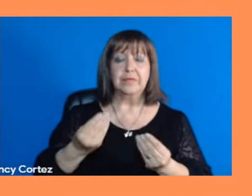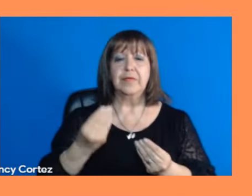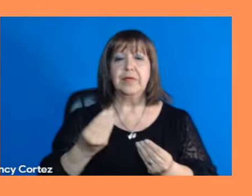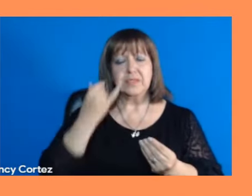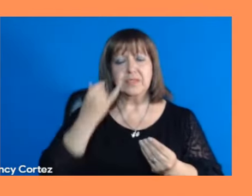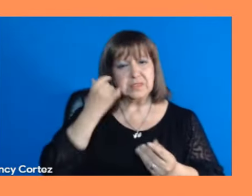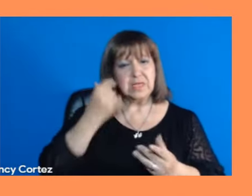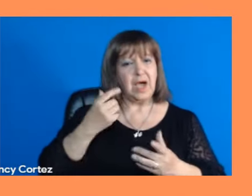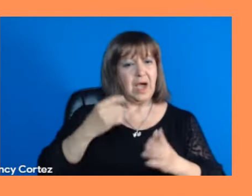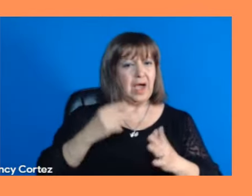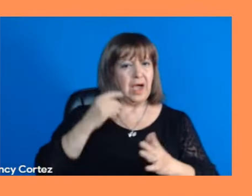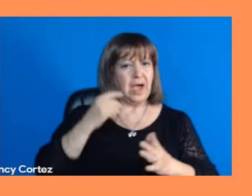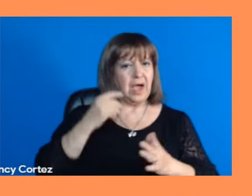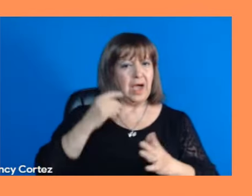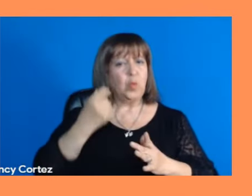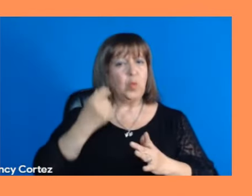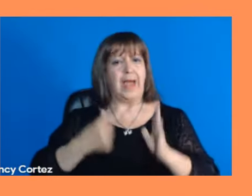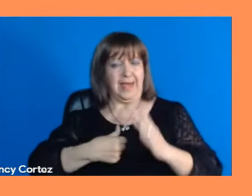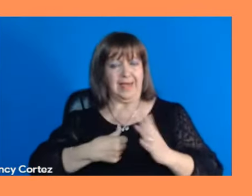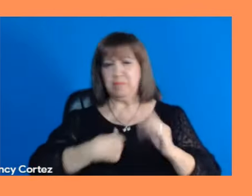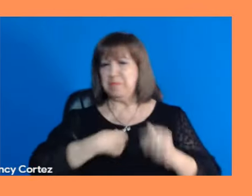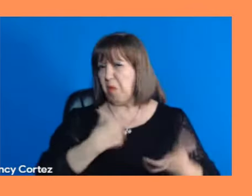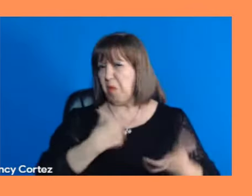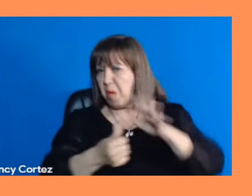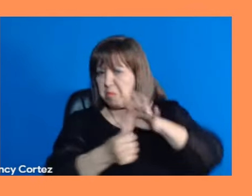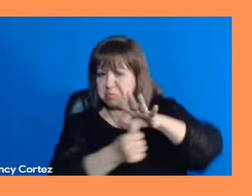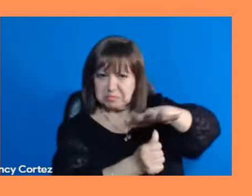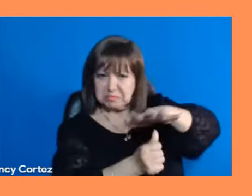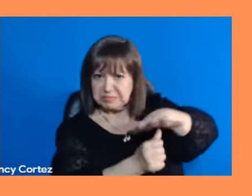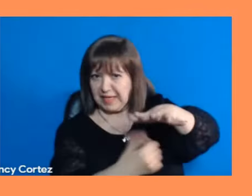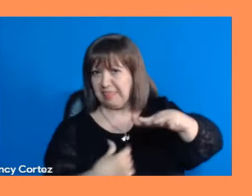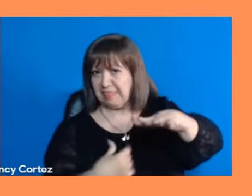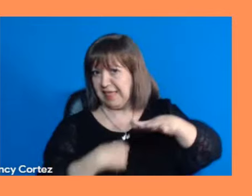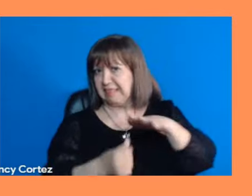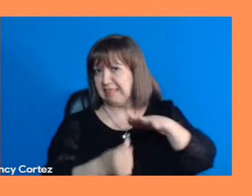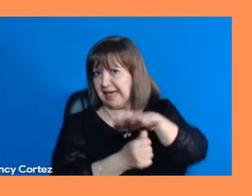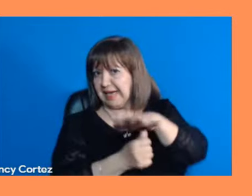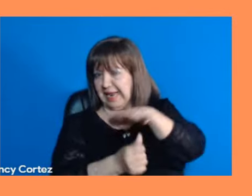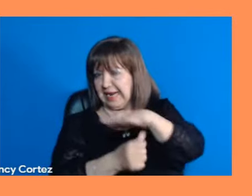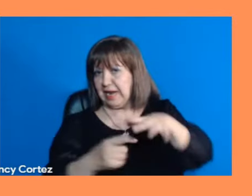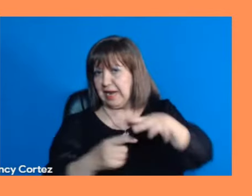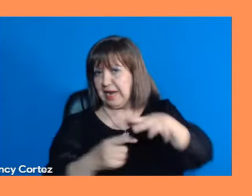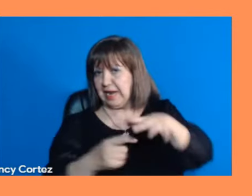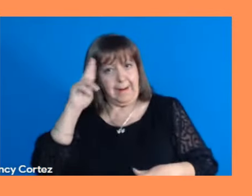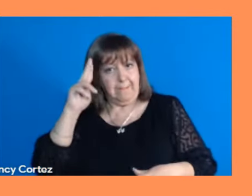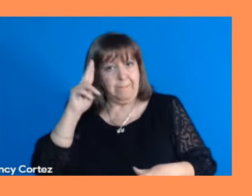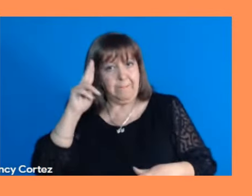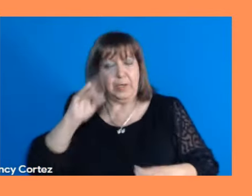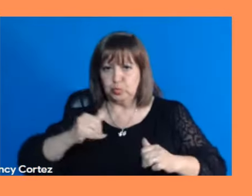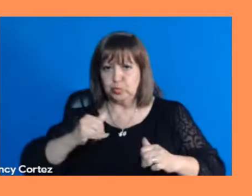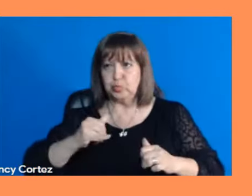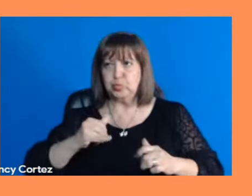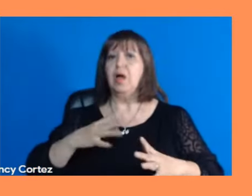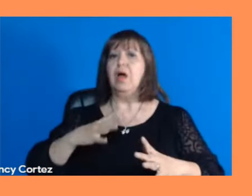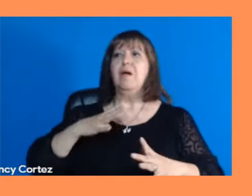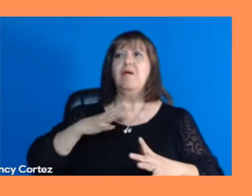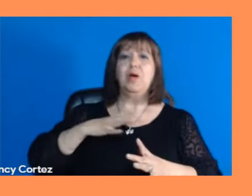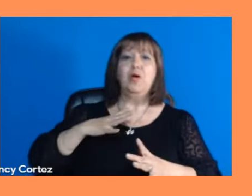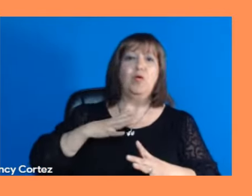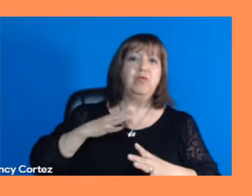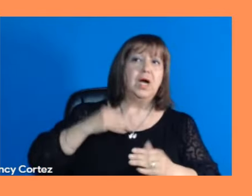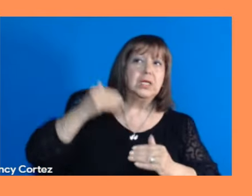género fue abriendo caminos de inclusión y respeto, aún queda un camino a concretar en políticas públicas de